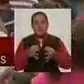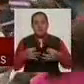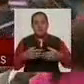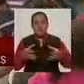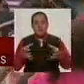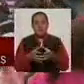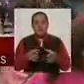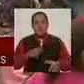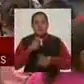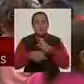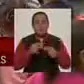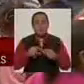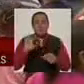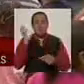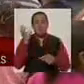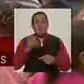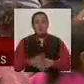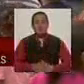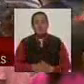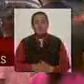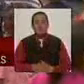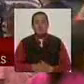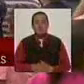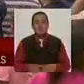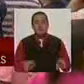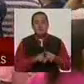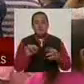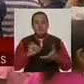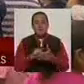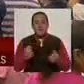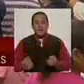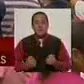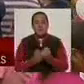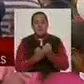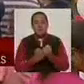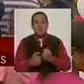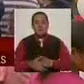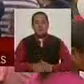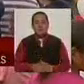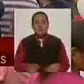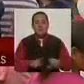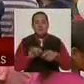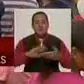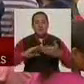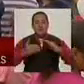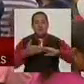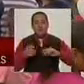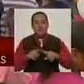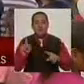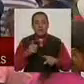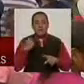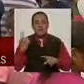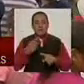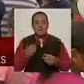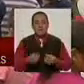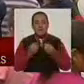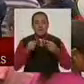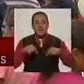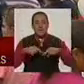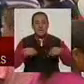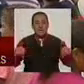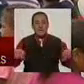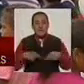grupos electrógenos que serán de gran apoyo a 15 comunidades indígenas para que ellas puedan